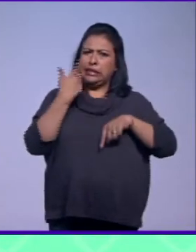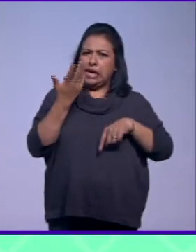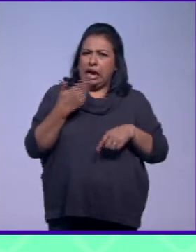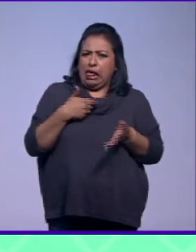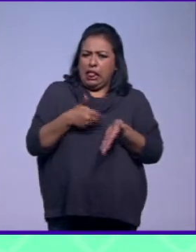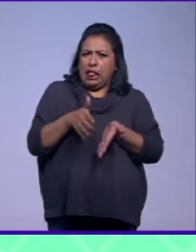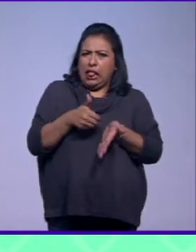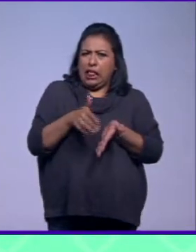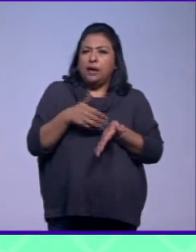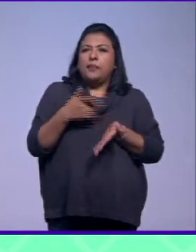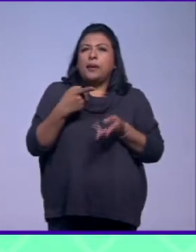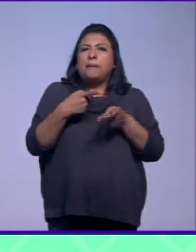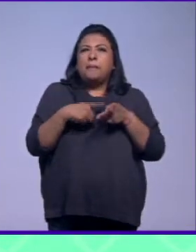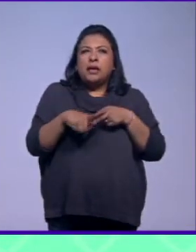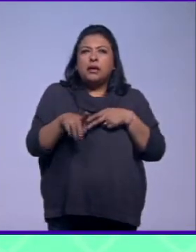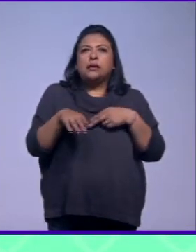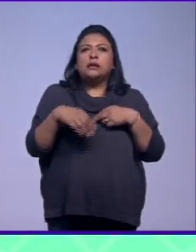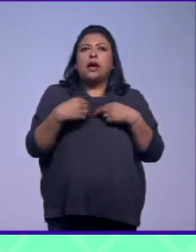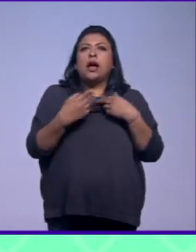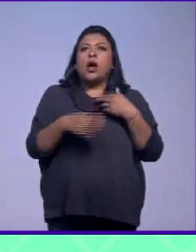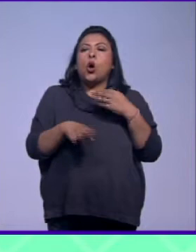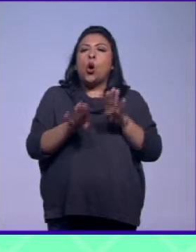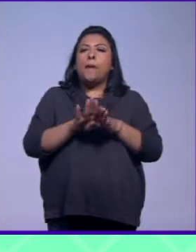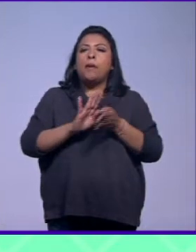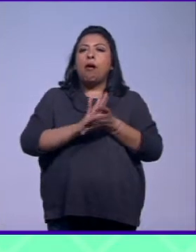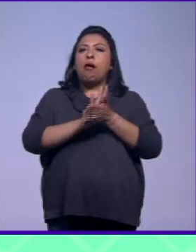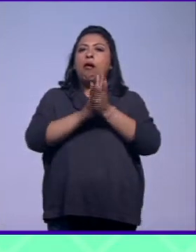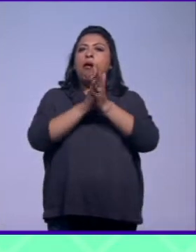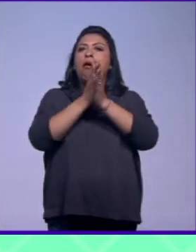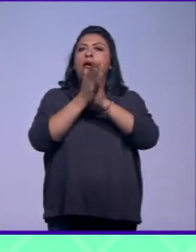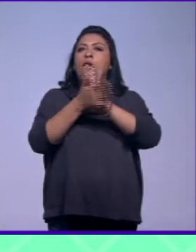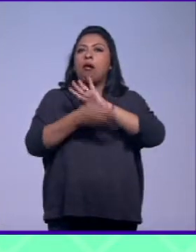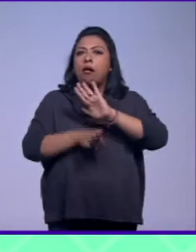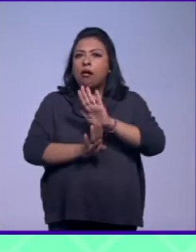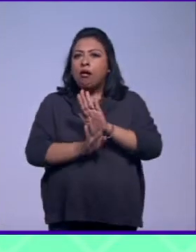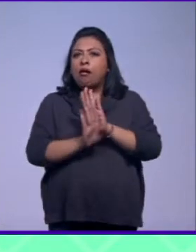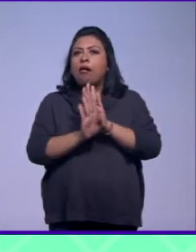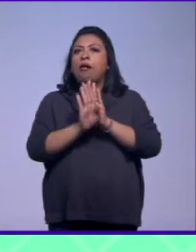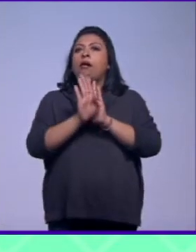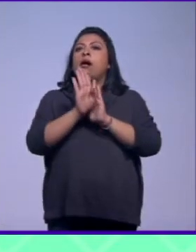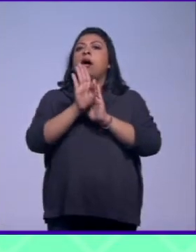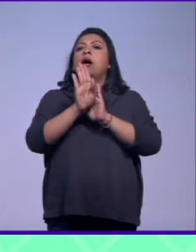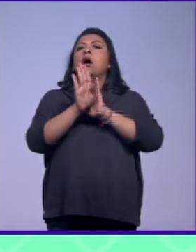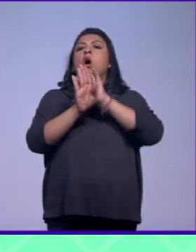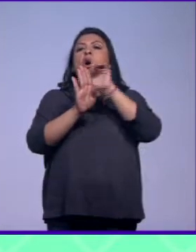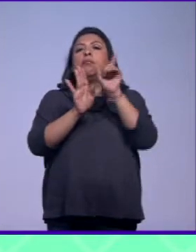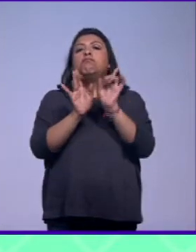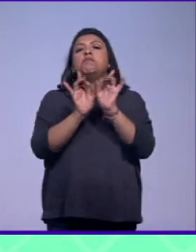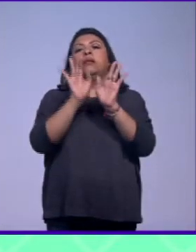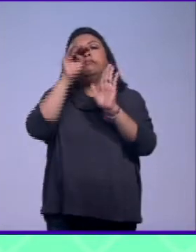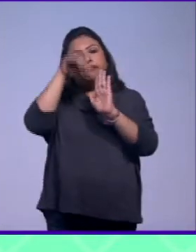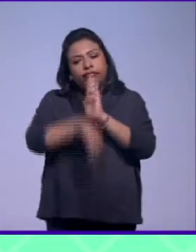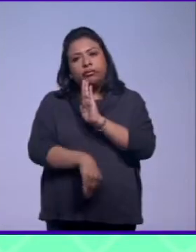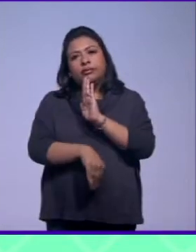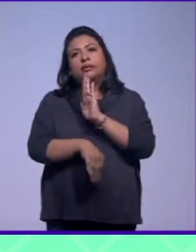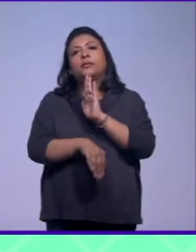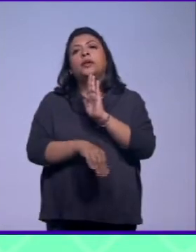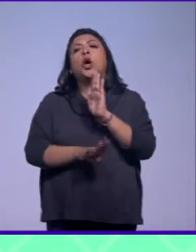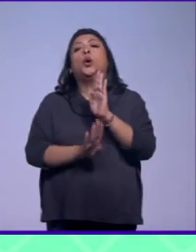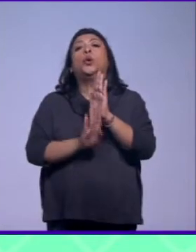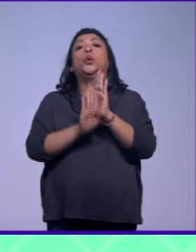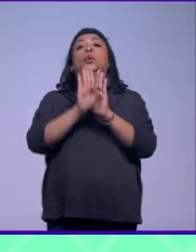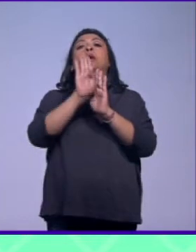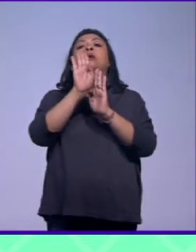empiezas a verlo como que va surgiendo y hay otra situación que lo va tirando otra vez y otra